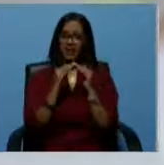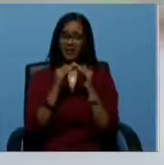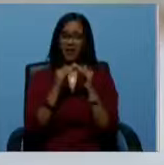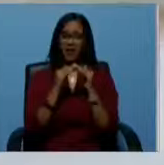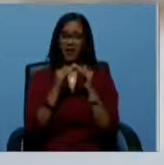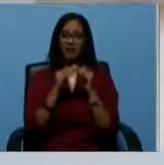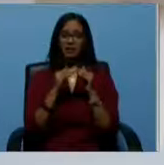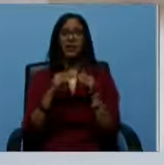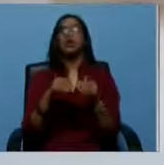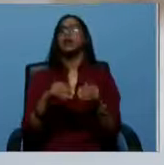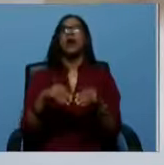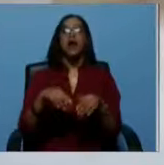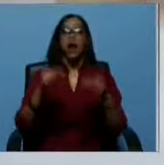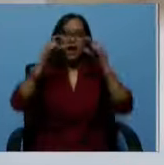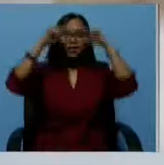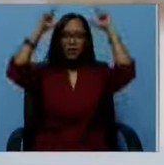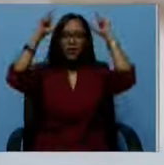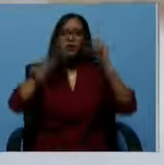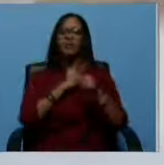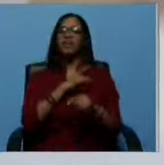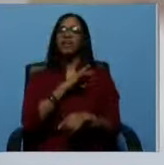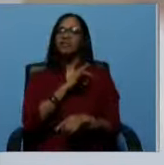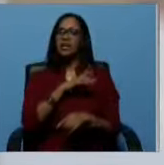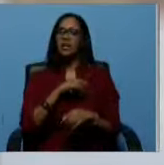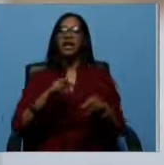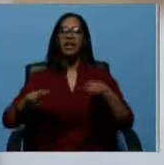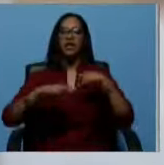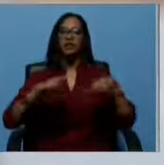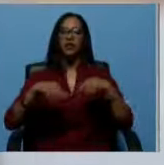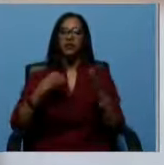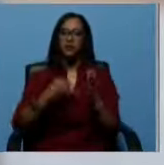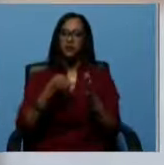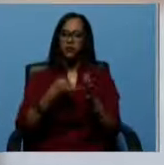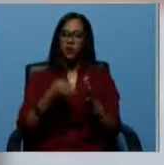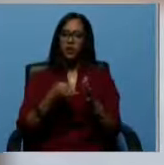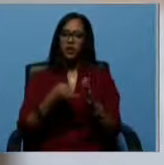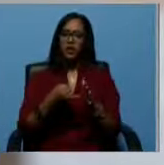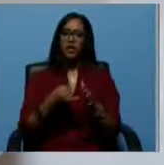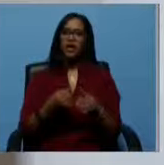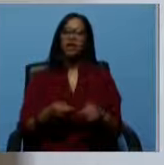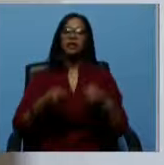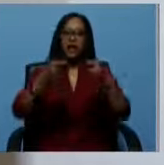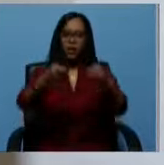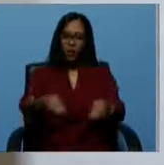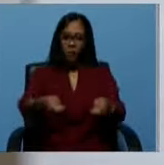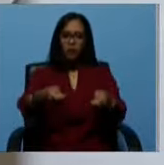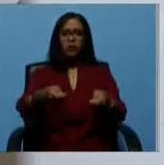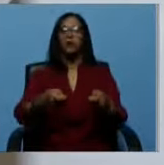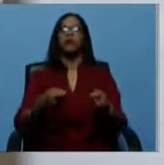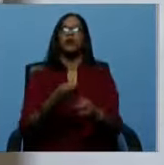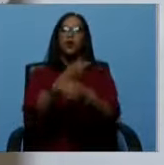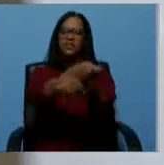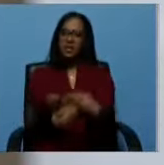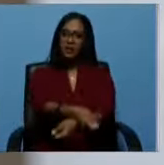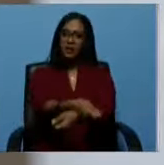la Casa Central Andrés Bello de la Universidad de Chile, el rector de la institución, Ennio Vivalde, entregó de manera póstuma los títulos de